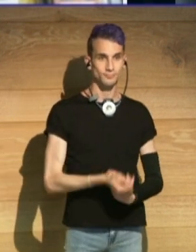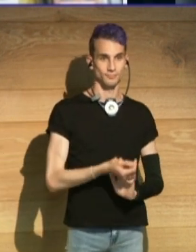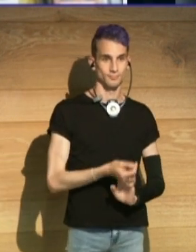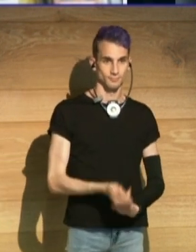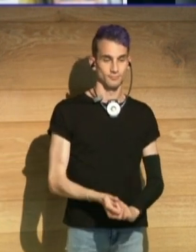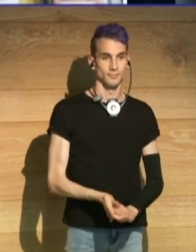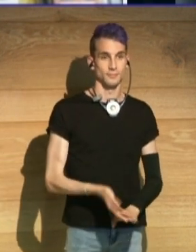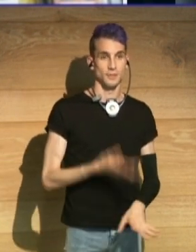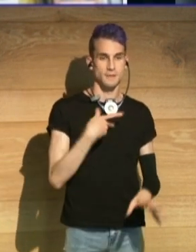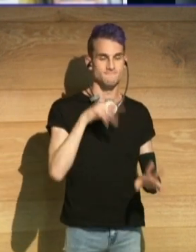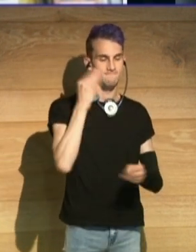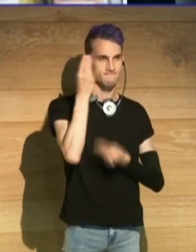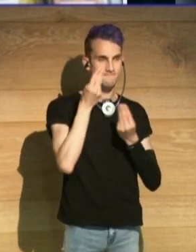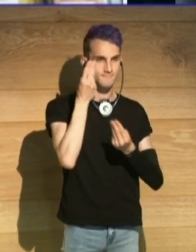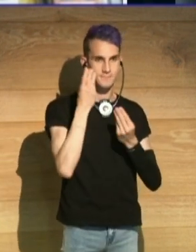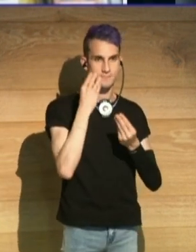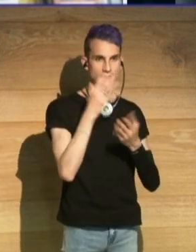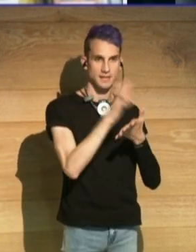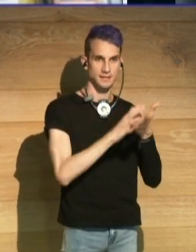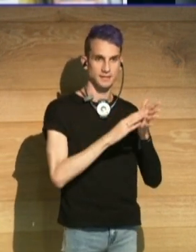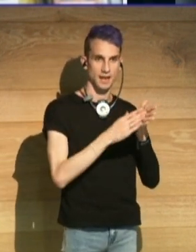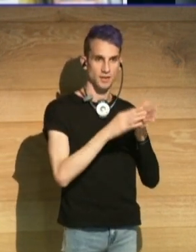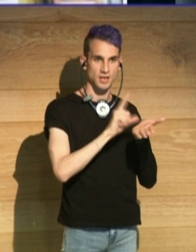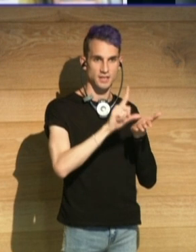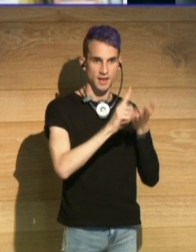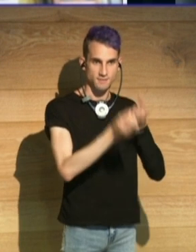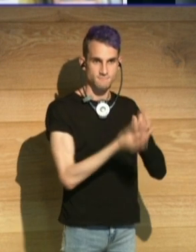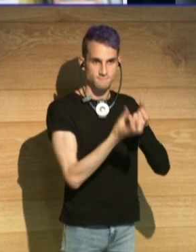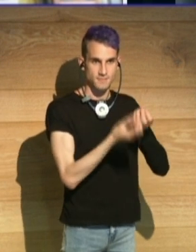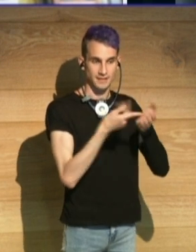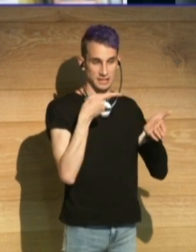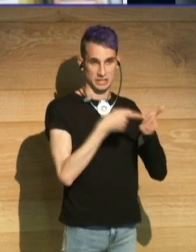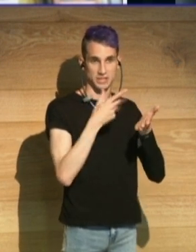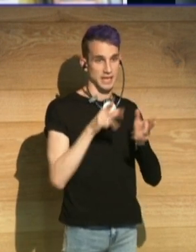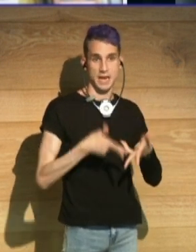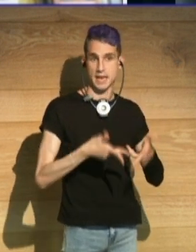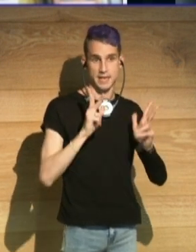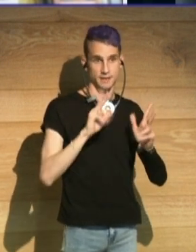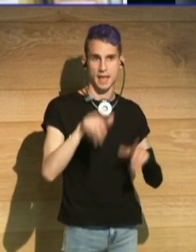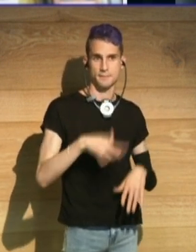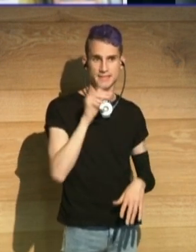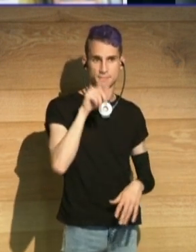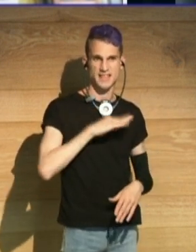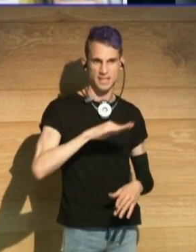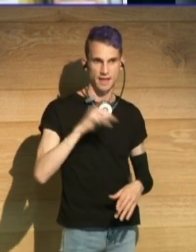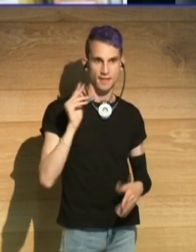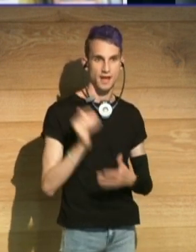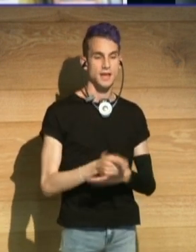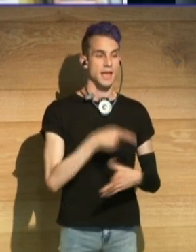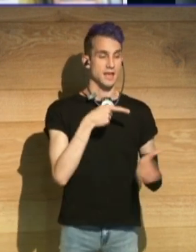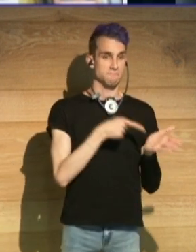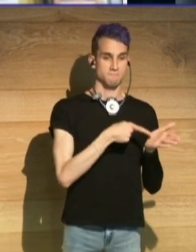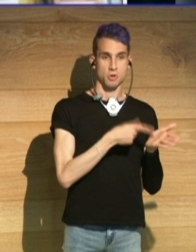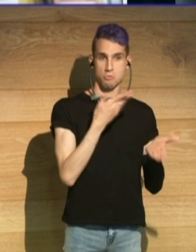ideologías. Y entonces me he dicho, la narración literaria, que como decía antes, es libre y despiadada, no hace descuentos a nadie,